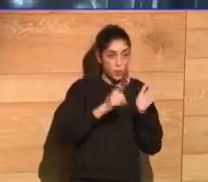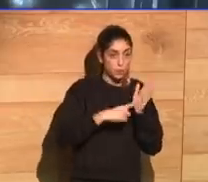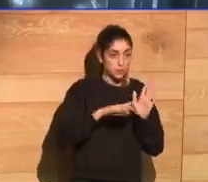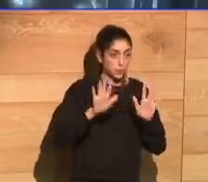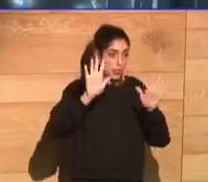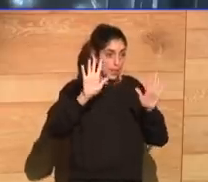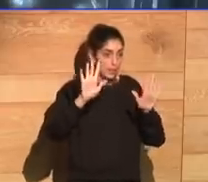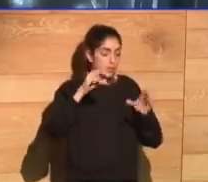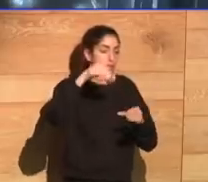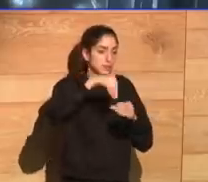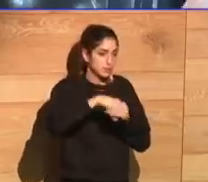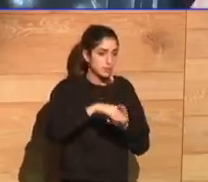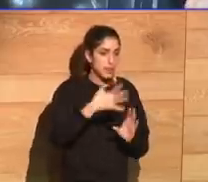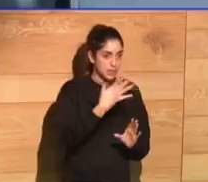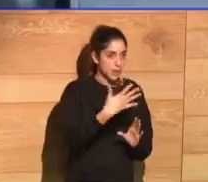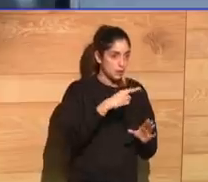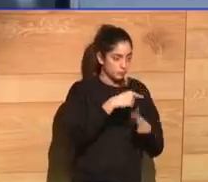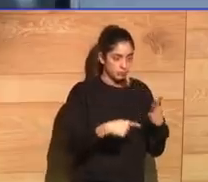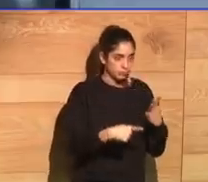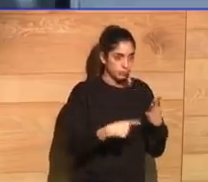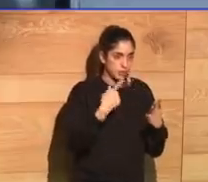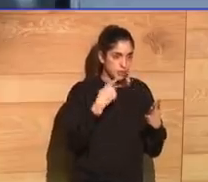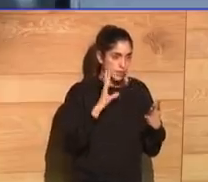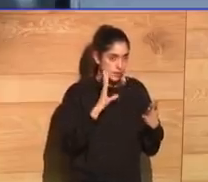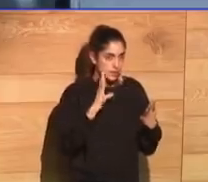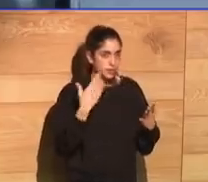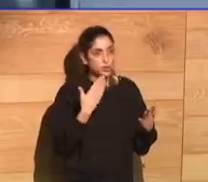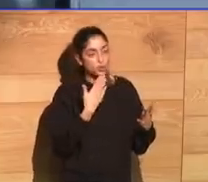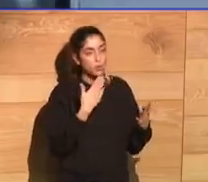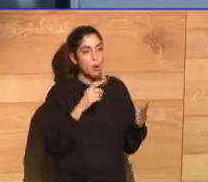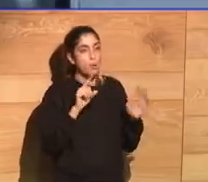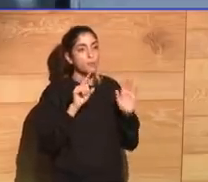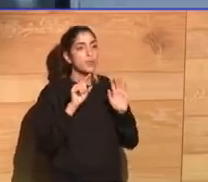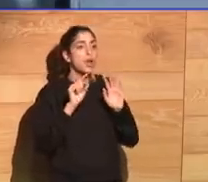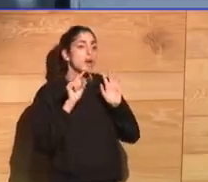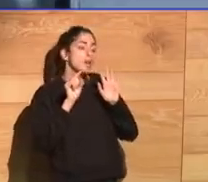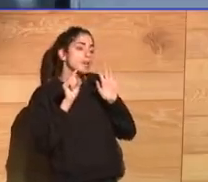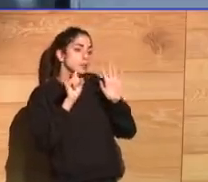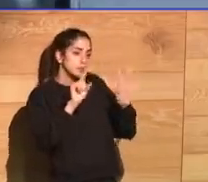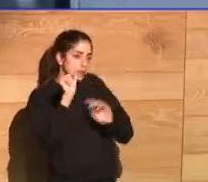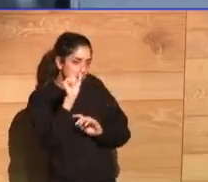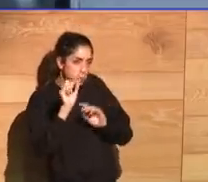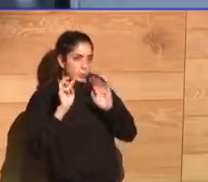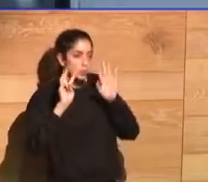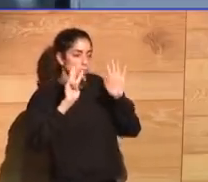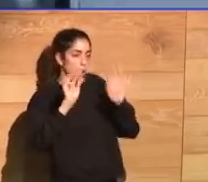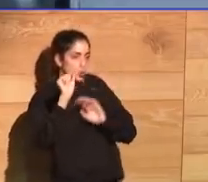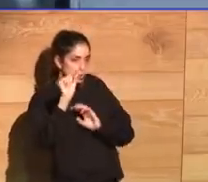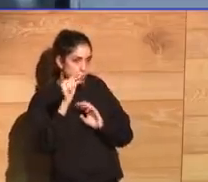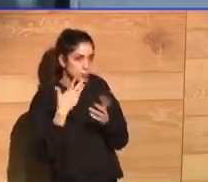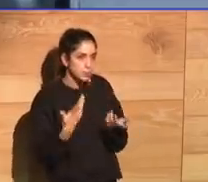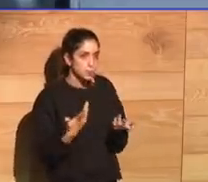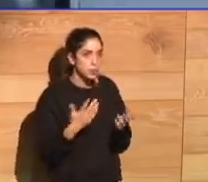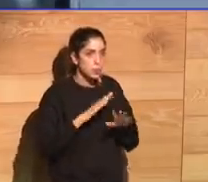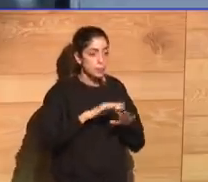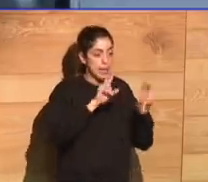marcha inicial es impresionante, con esos créditos larguísimos de 7 minutos, 8 minutos, ¿no? Con esas letras, ese sentido de los rótulos en ese